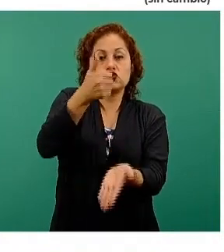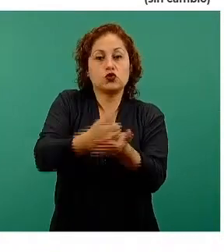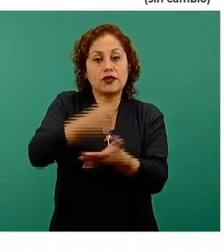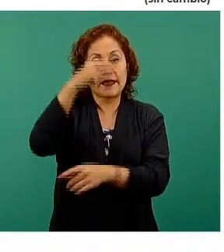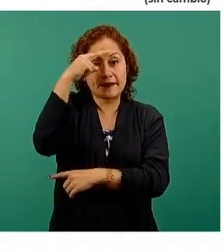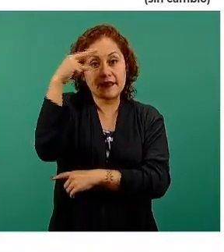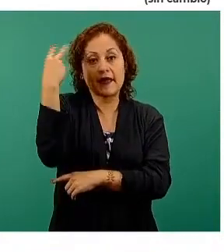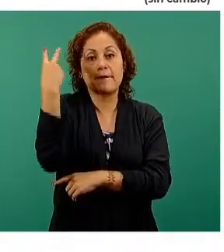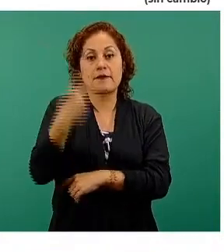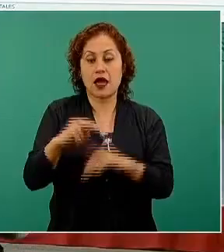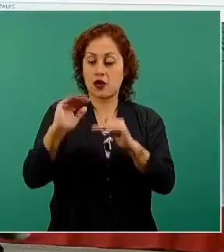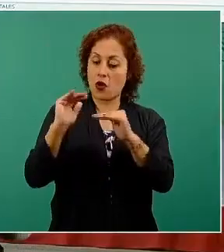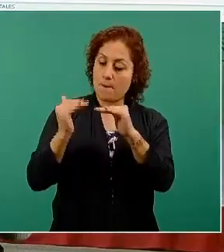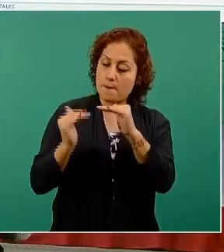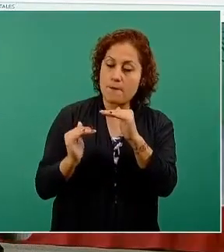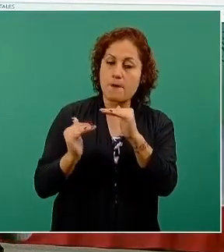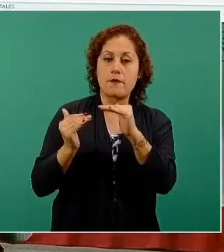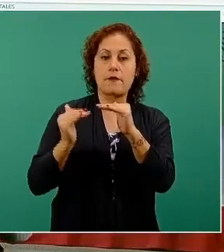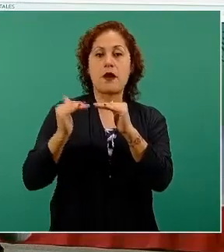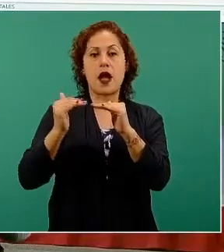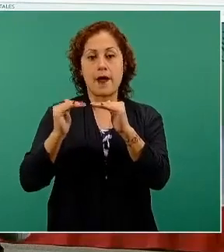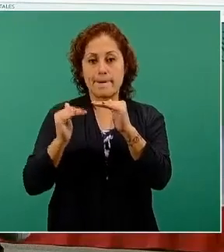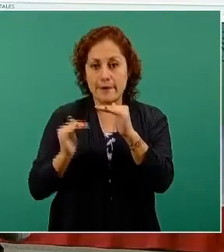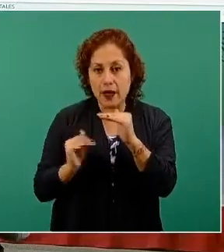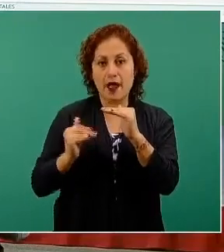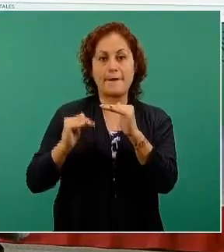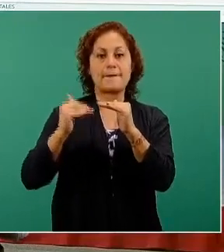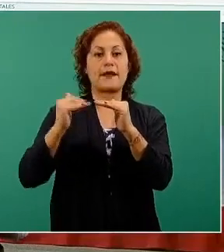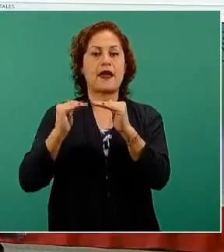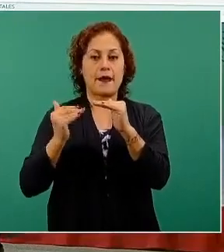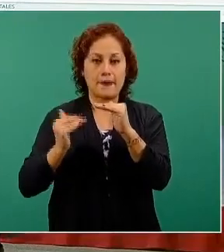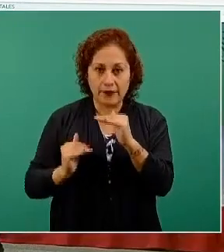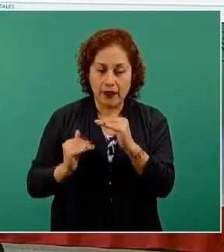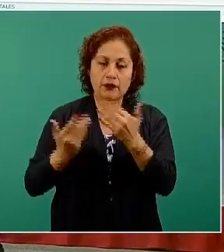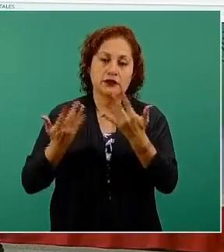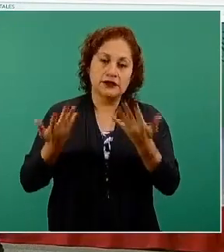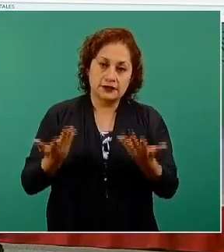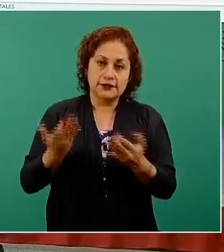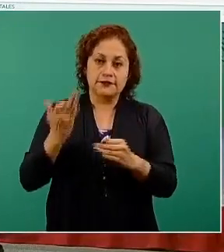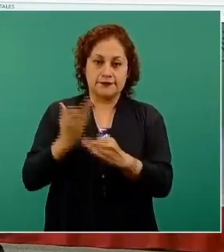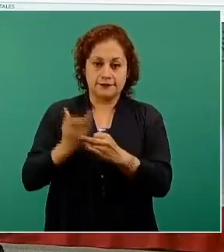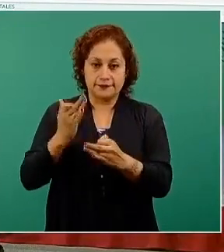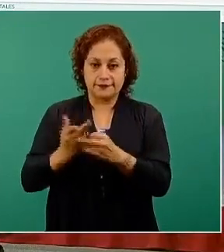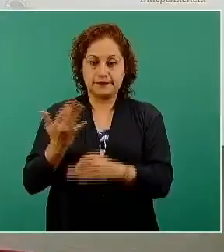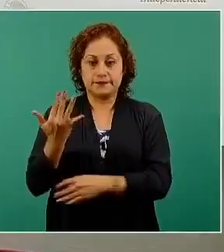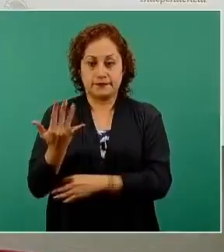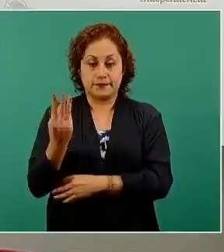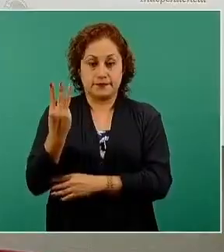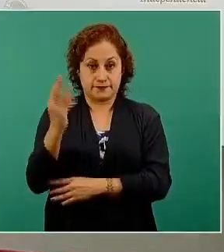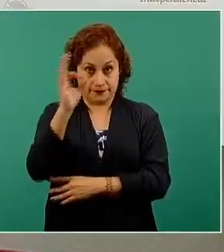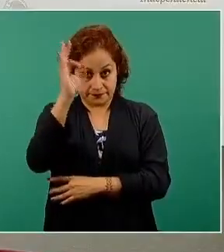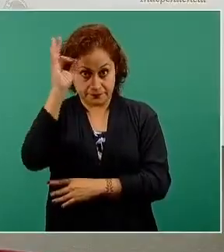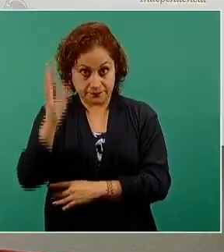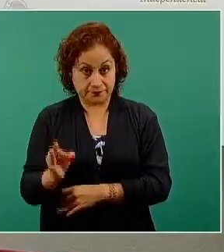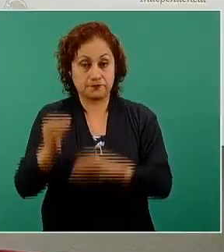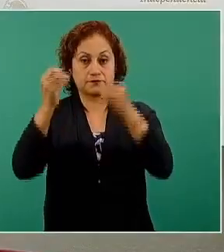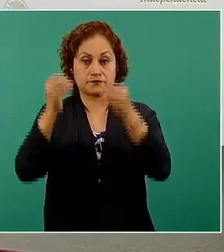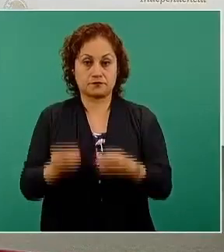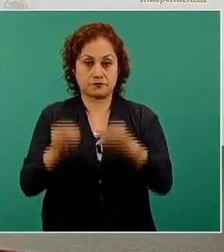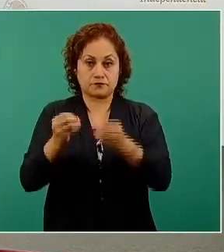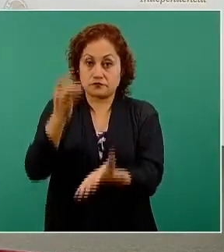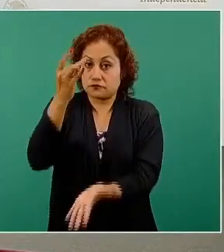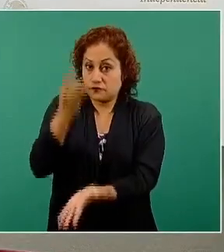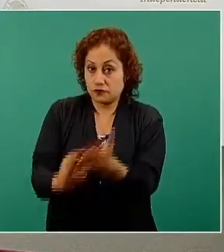un poco por abajo de 50 y después pasa por arriba de 50, esto es muy dinámico, actualmente está en 53% y es la única entidad que